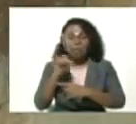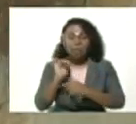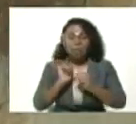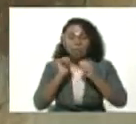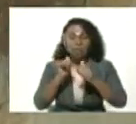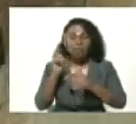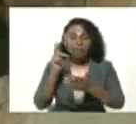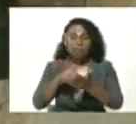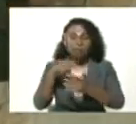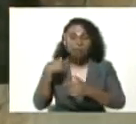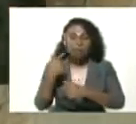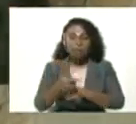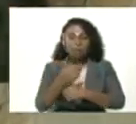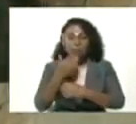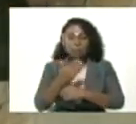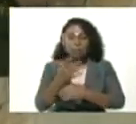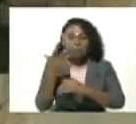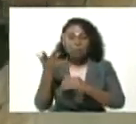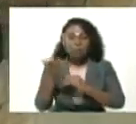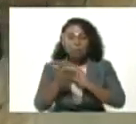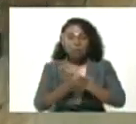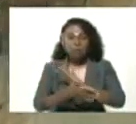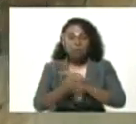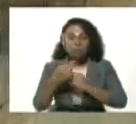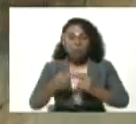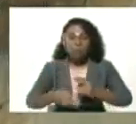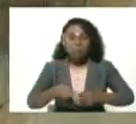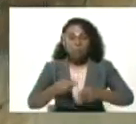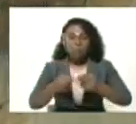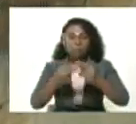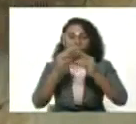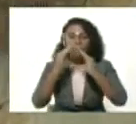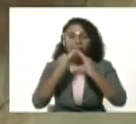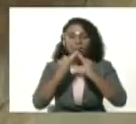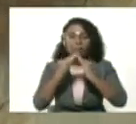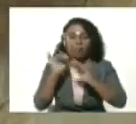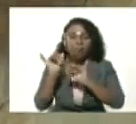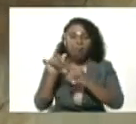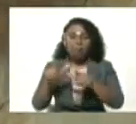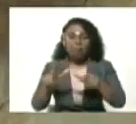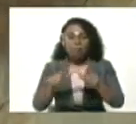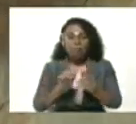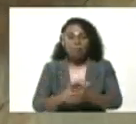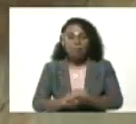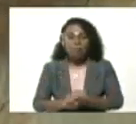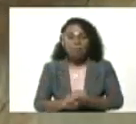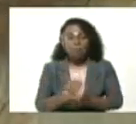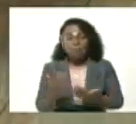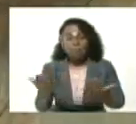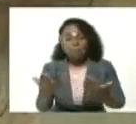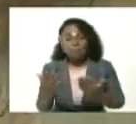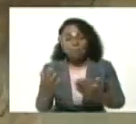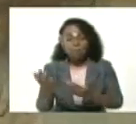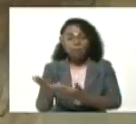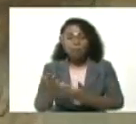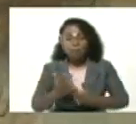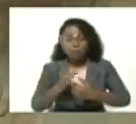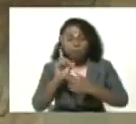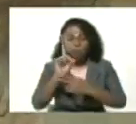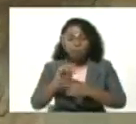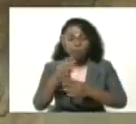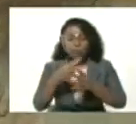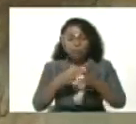llegar mañana y que les va a permitir reconstruir su vivienda en el mismo sitio. Y van a recibir también